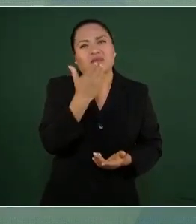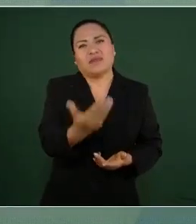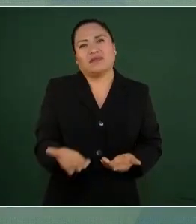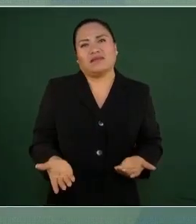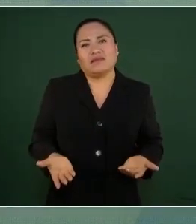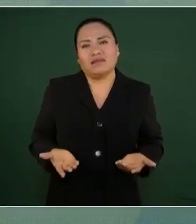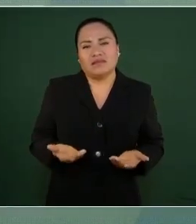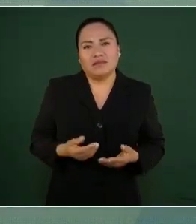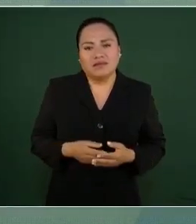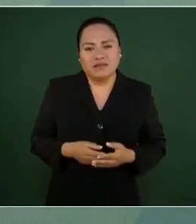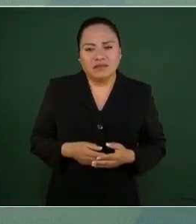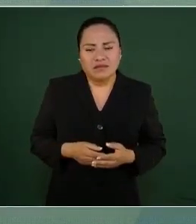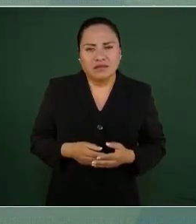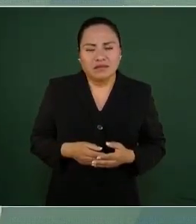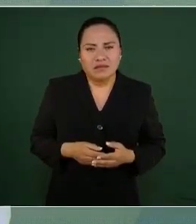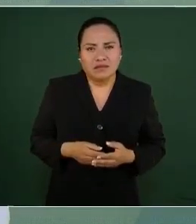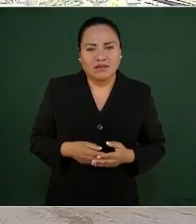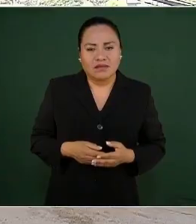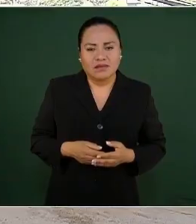Entonces,